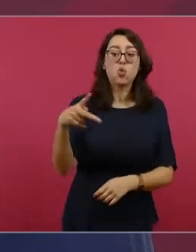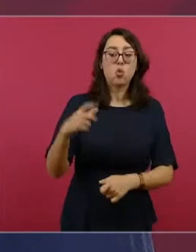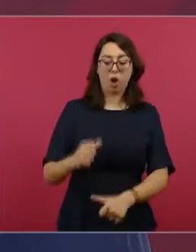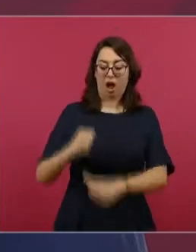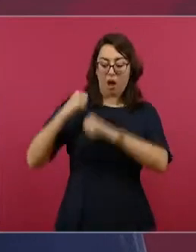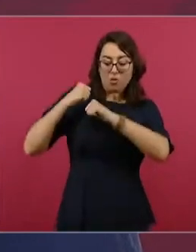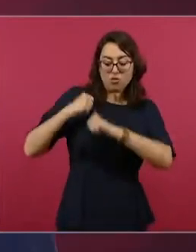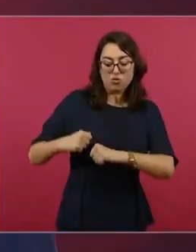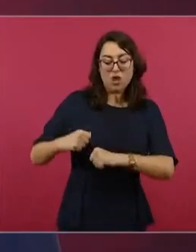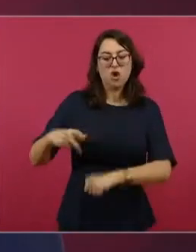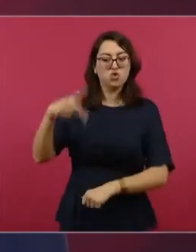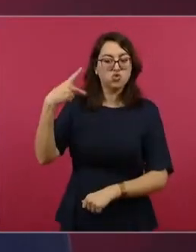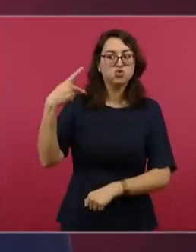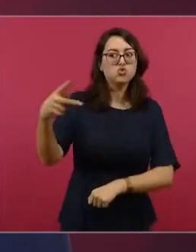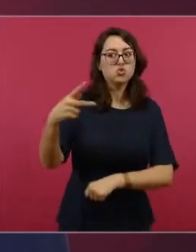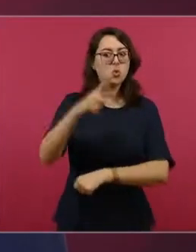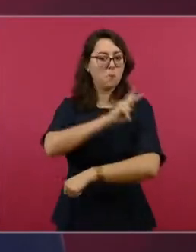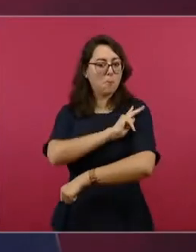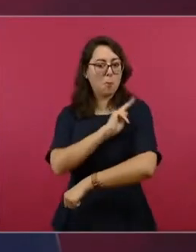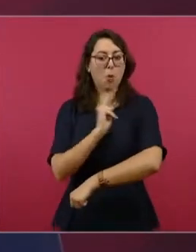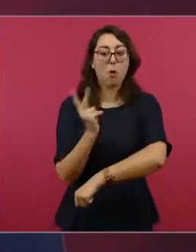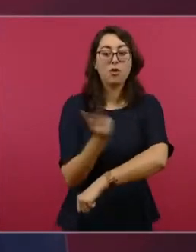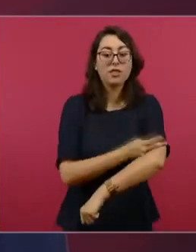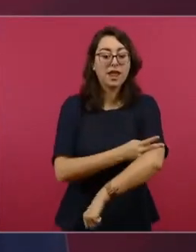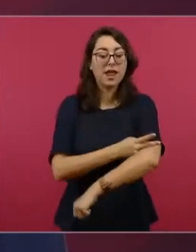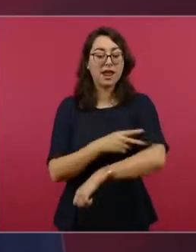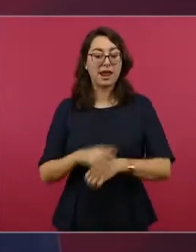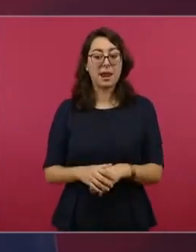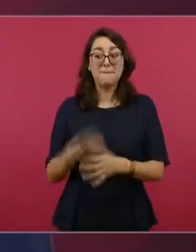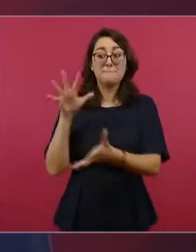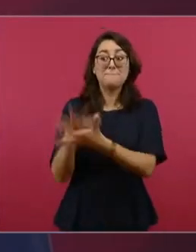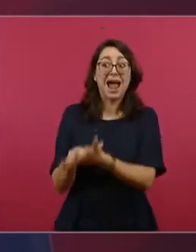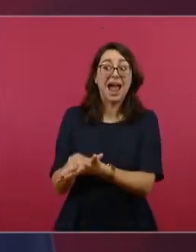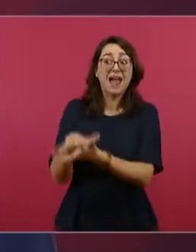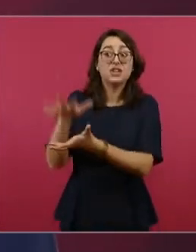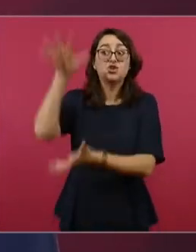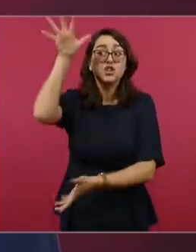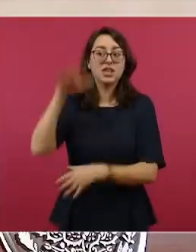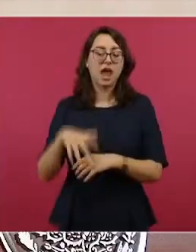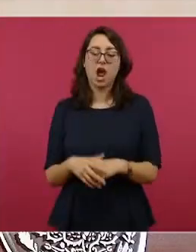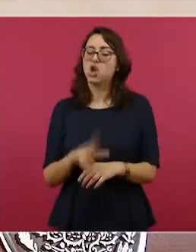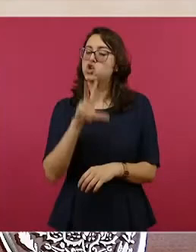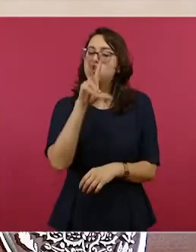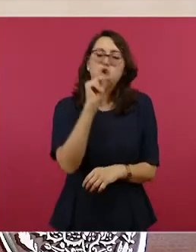Es el poder del pueblo, no de las minorías,